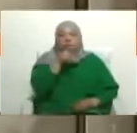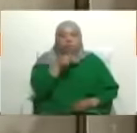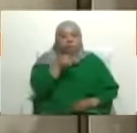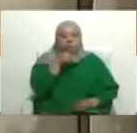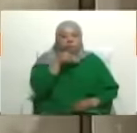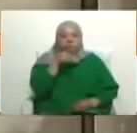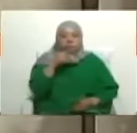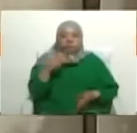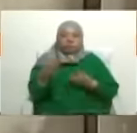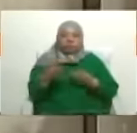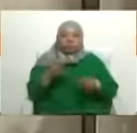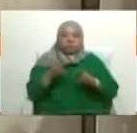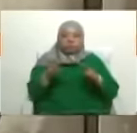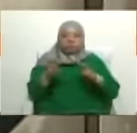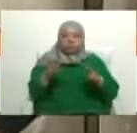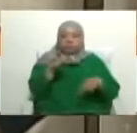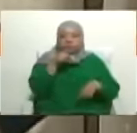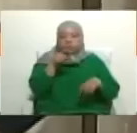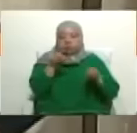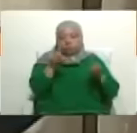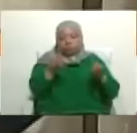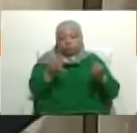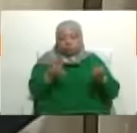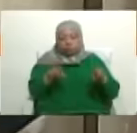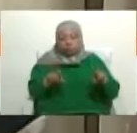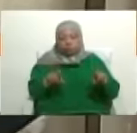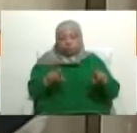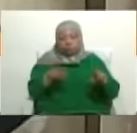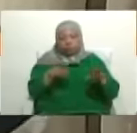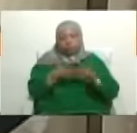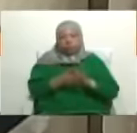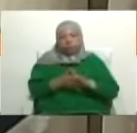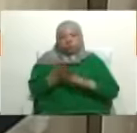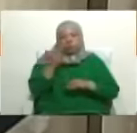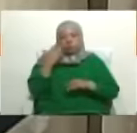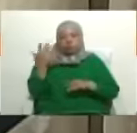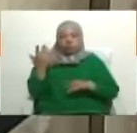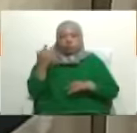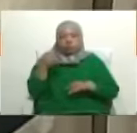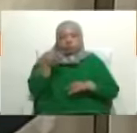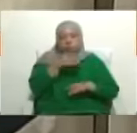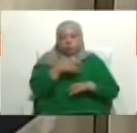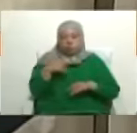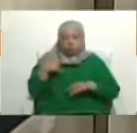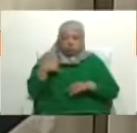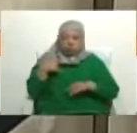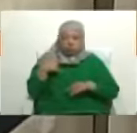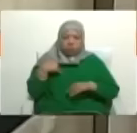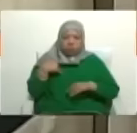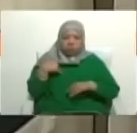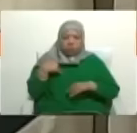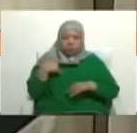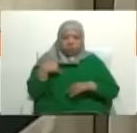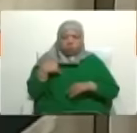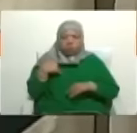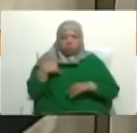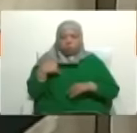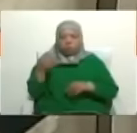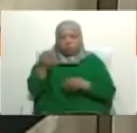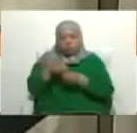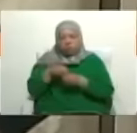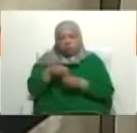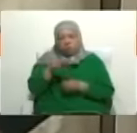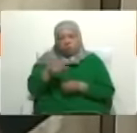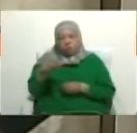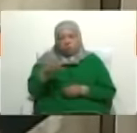una en relación con el tema de las pruebas, de las evidencias a las que hacía referencia. Quería saber si en el caso de los agentes involucrados en la